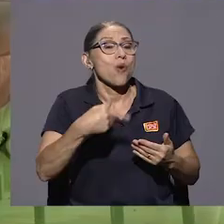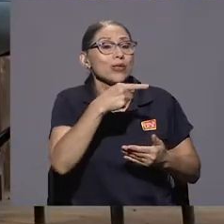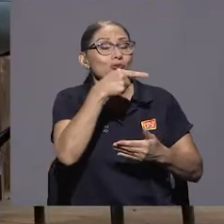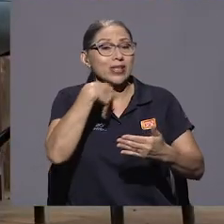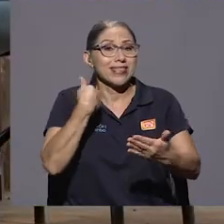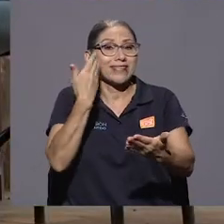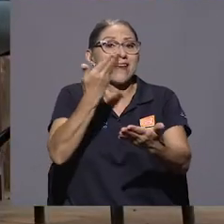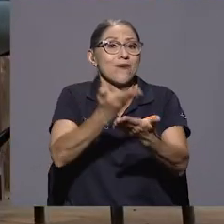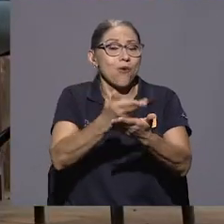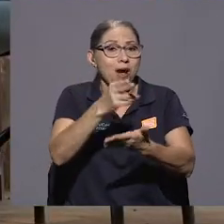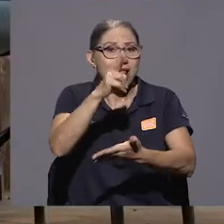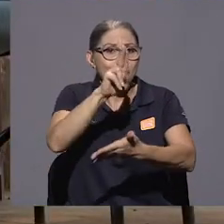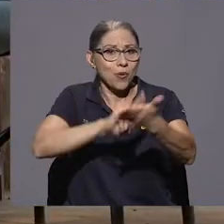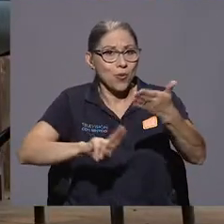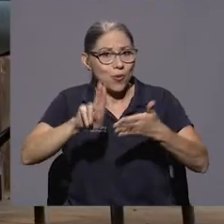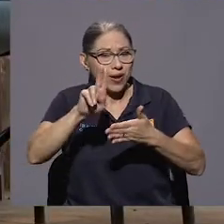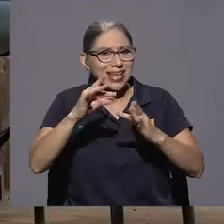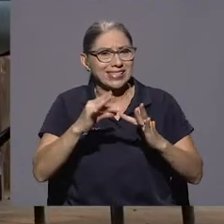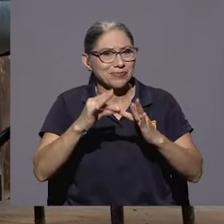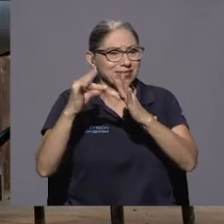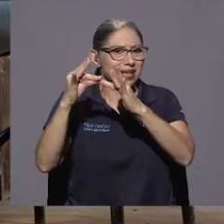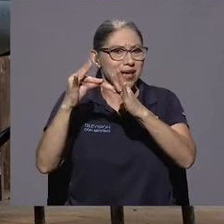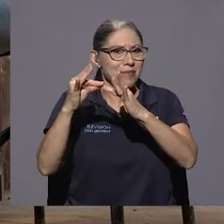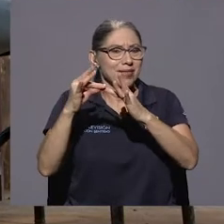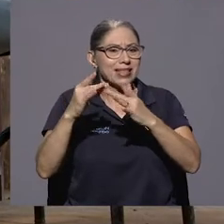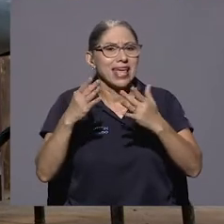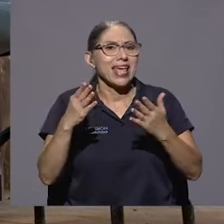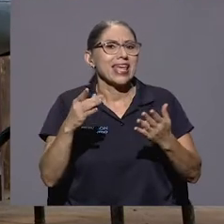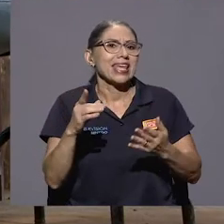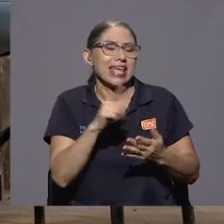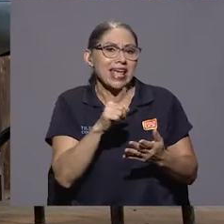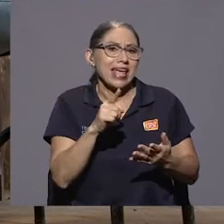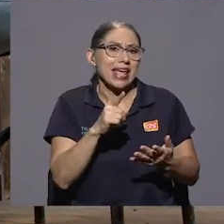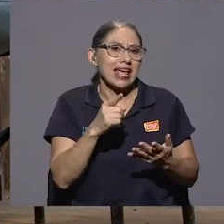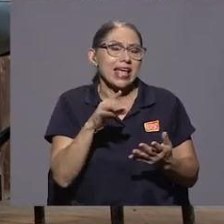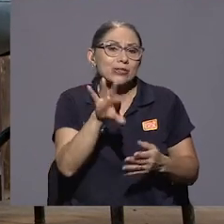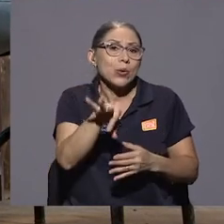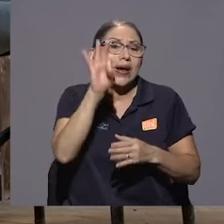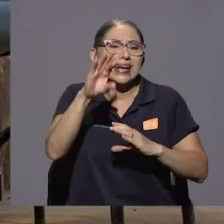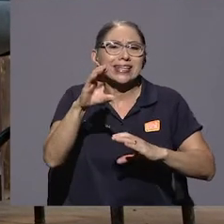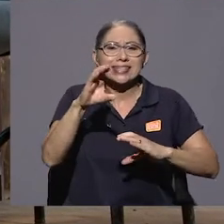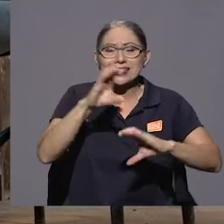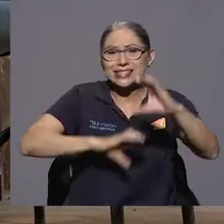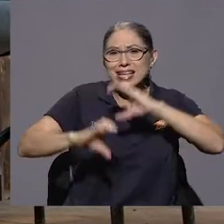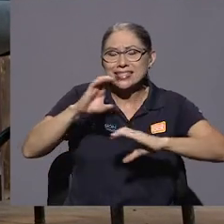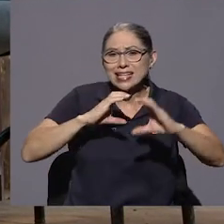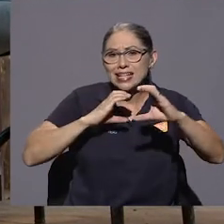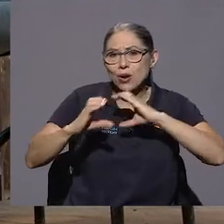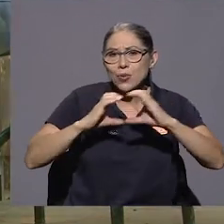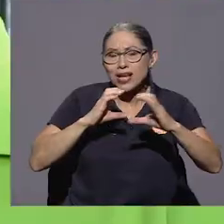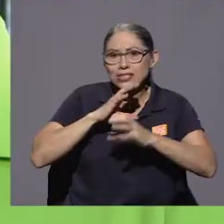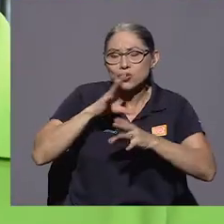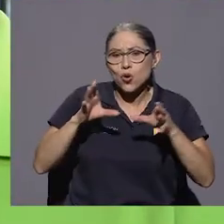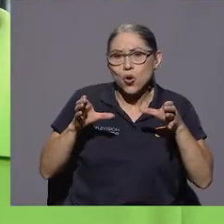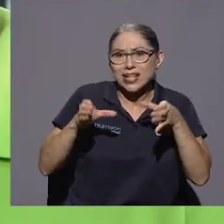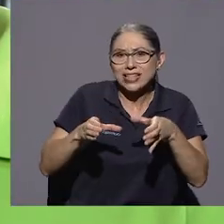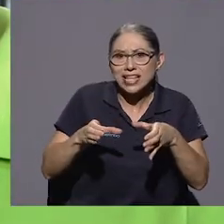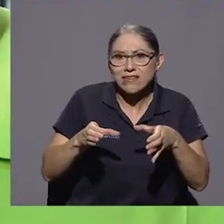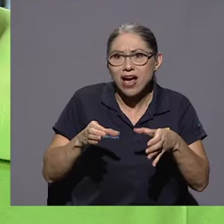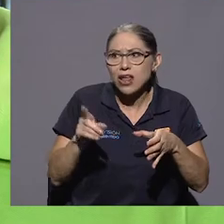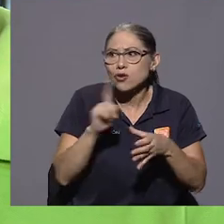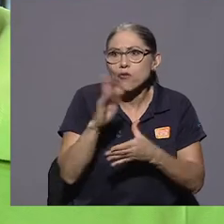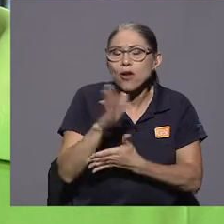universidad. Y sobre todo, que no fue de buenas a primeras escoger ciencias de la comunicación colectiva, porque en el interín hay un